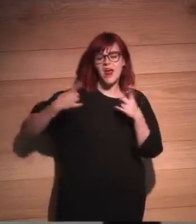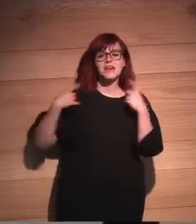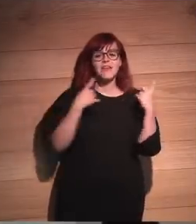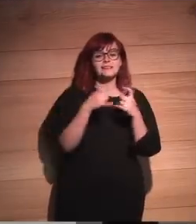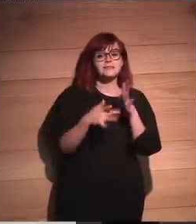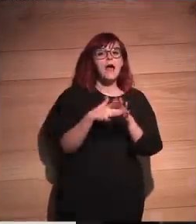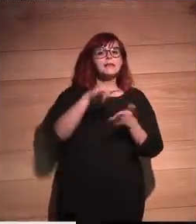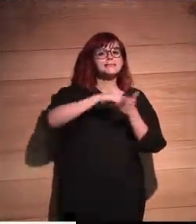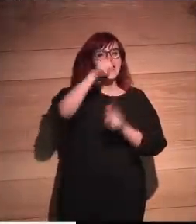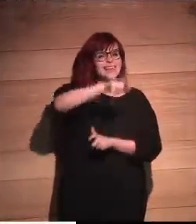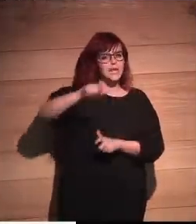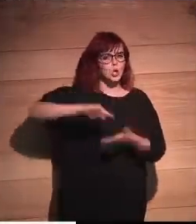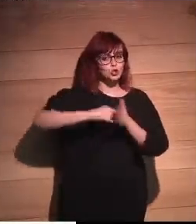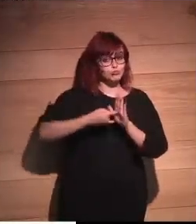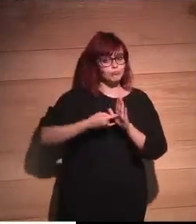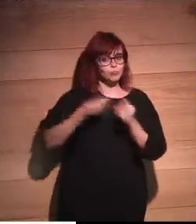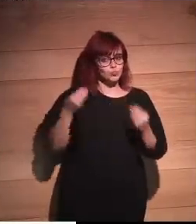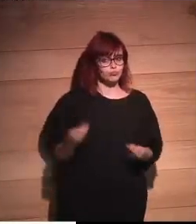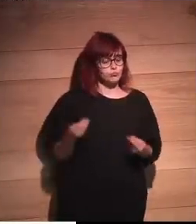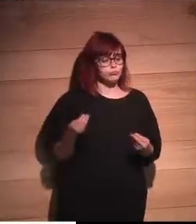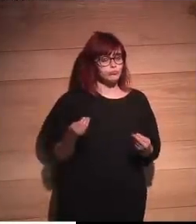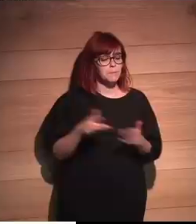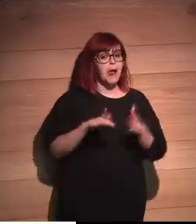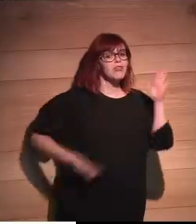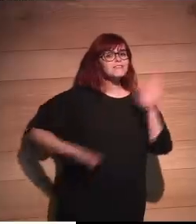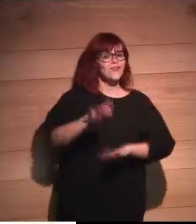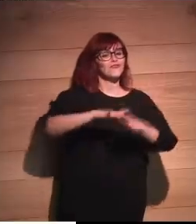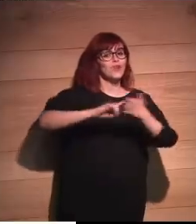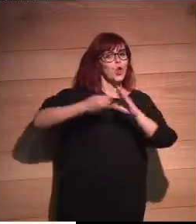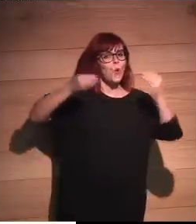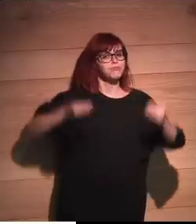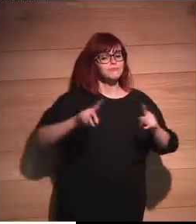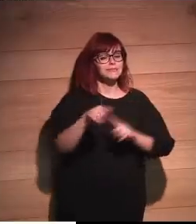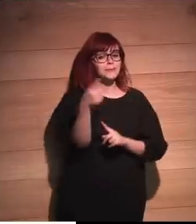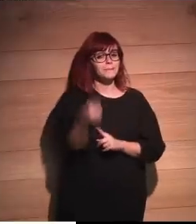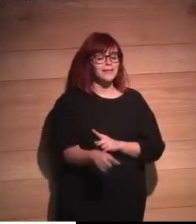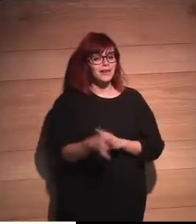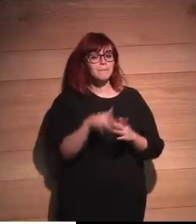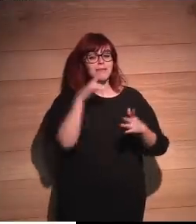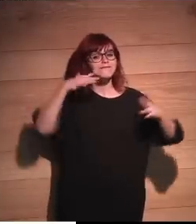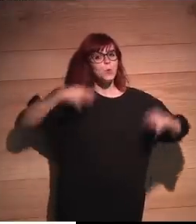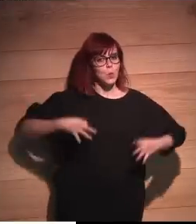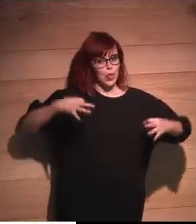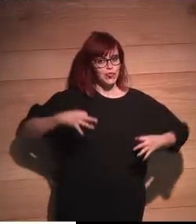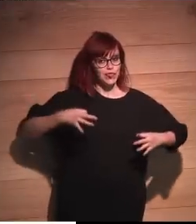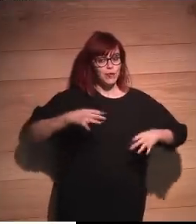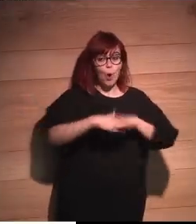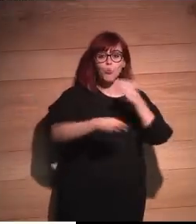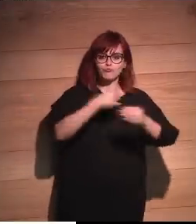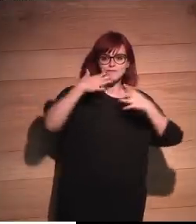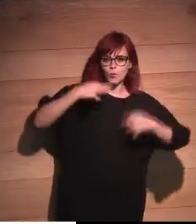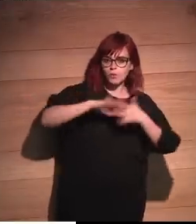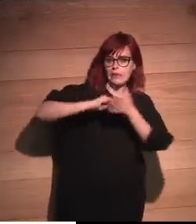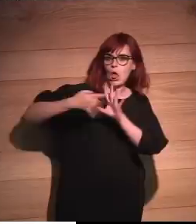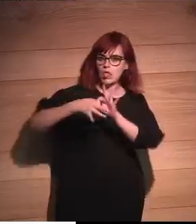necesita técnicos, y necesita técnicos para el desarrollo de la tecnología y para la seguridad, para hacer un uso seguro de